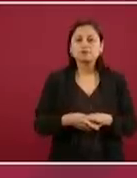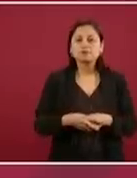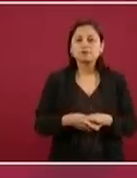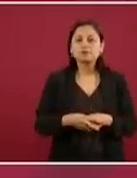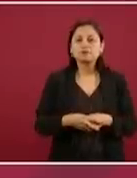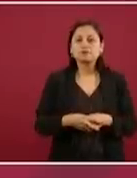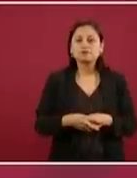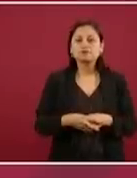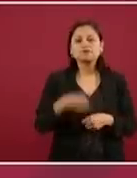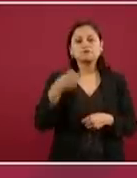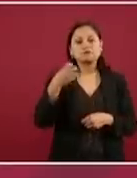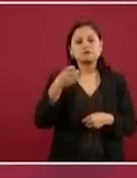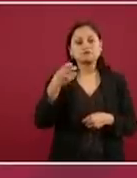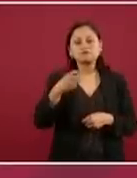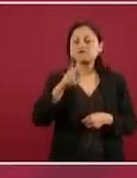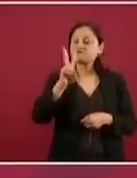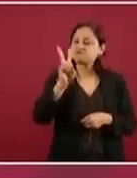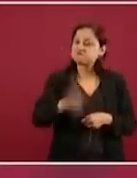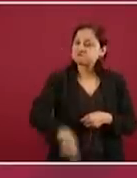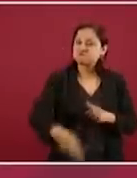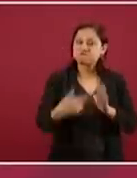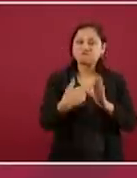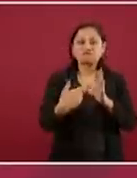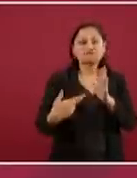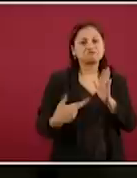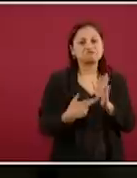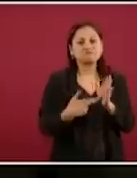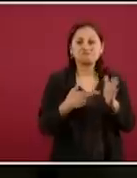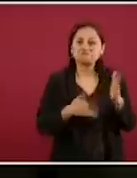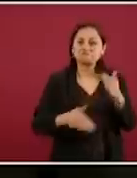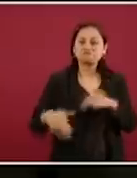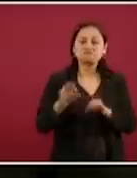una regla de oro de la democracia.